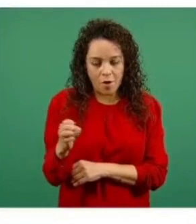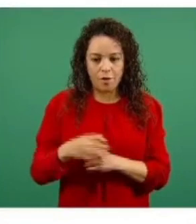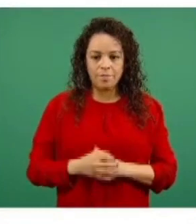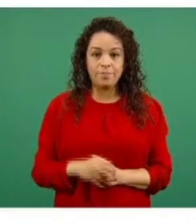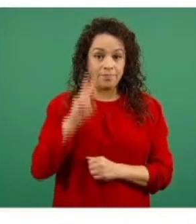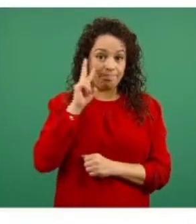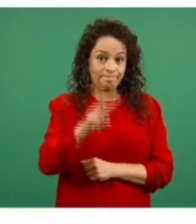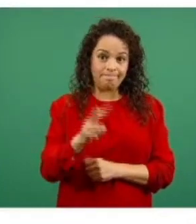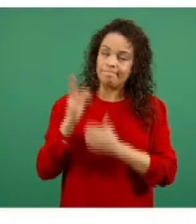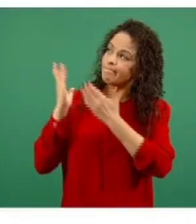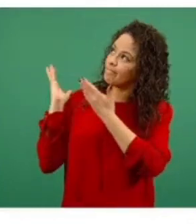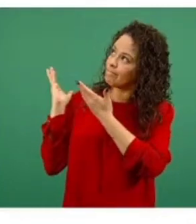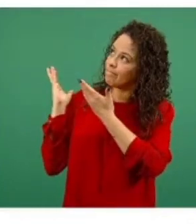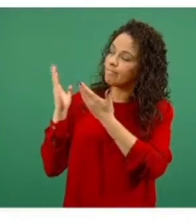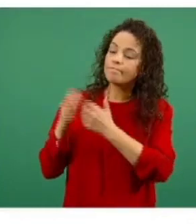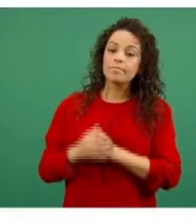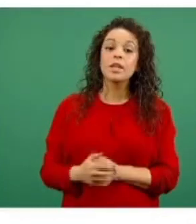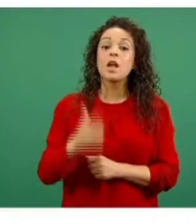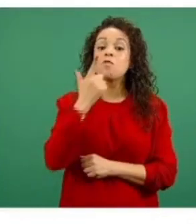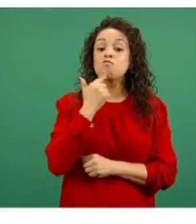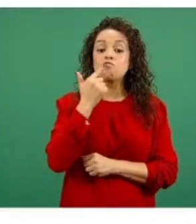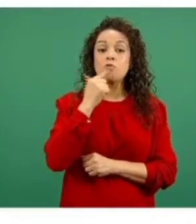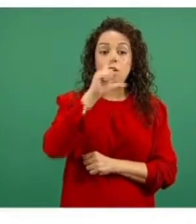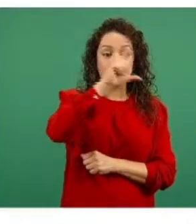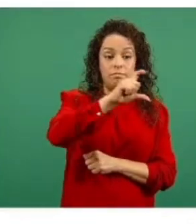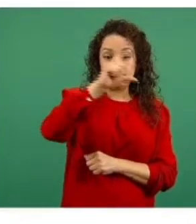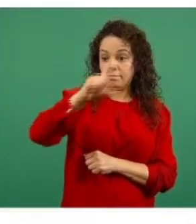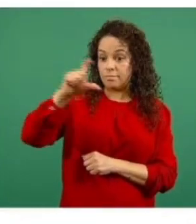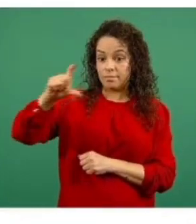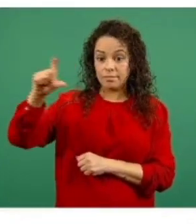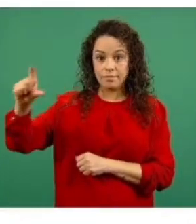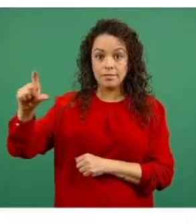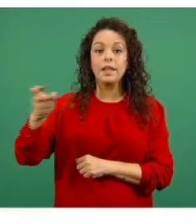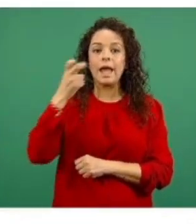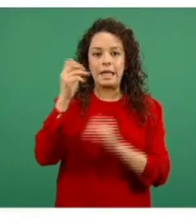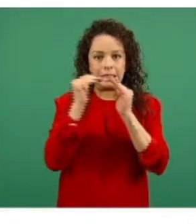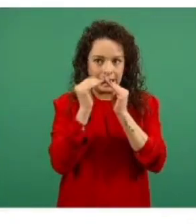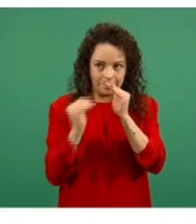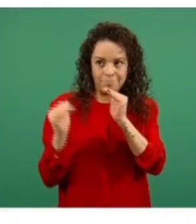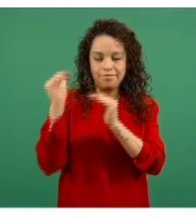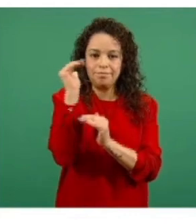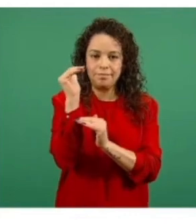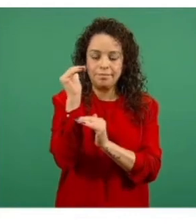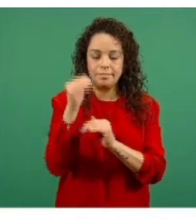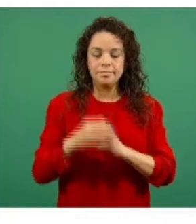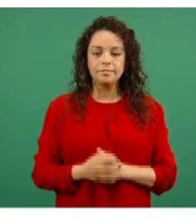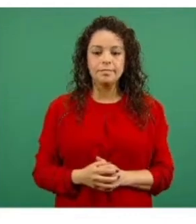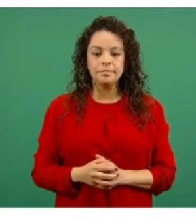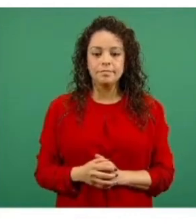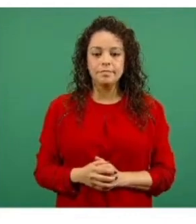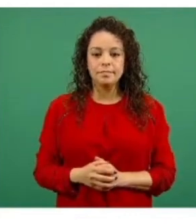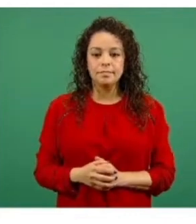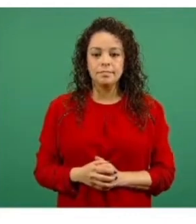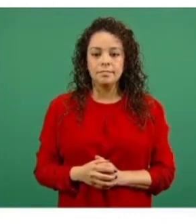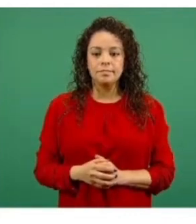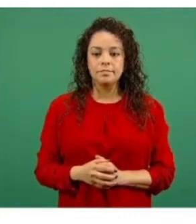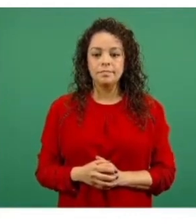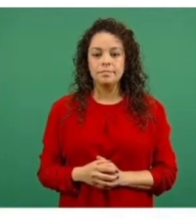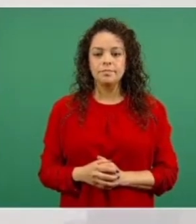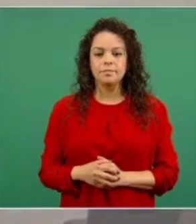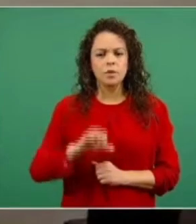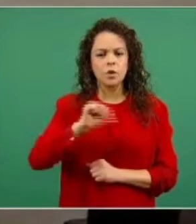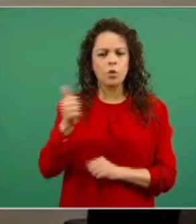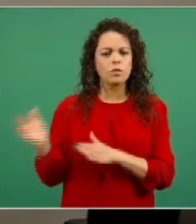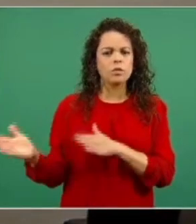Las barras que son rojas son el incremento. Entonces, la siguiente creo que